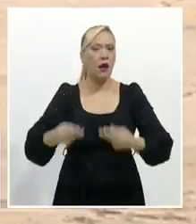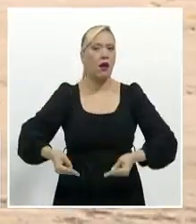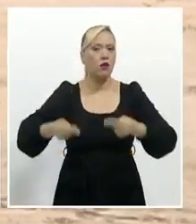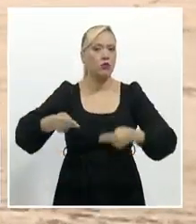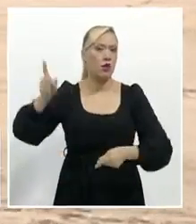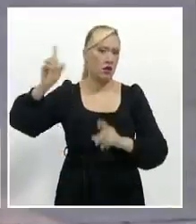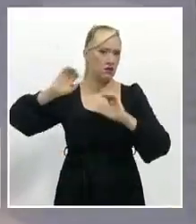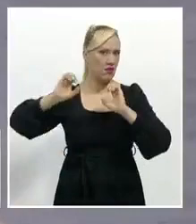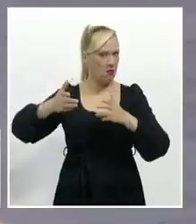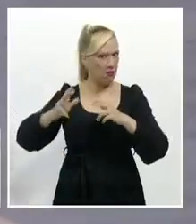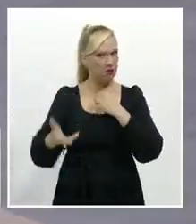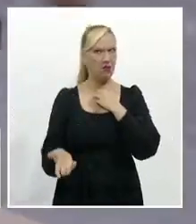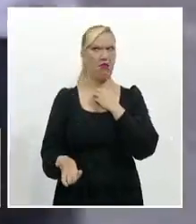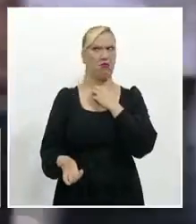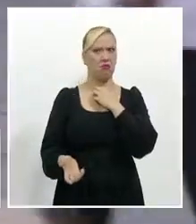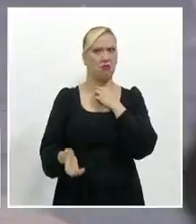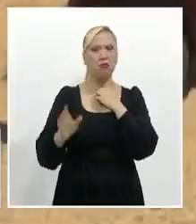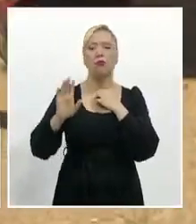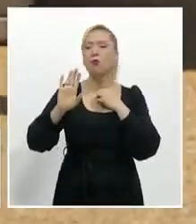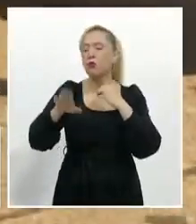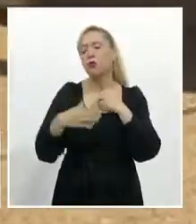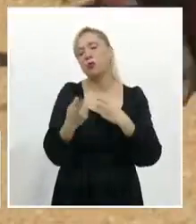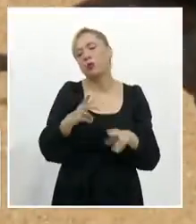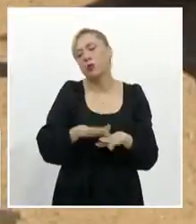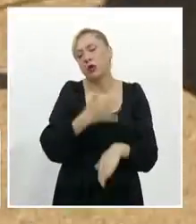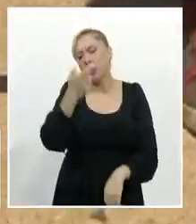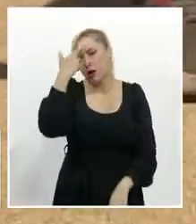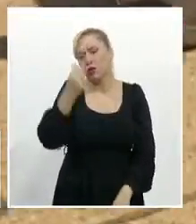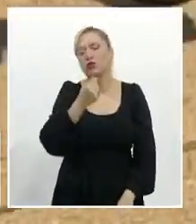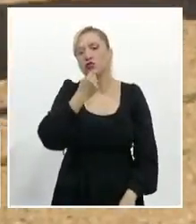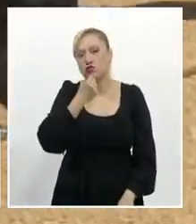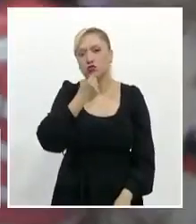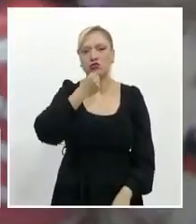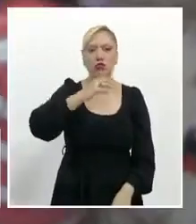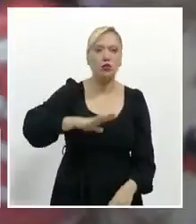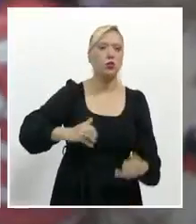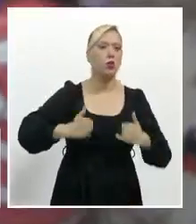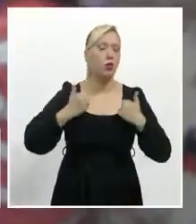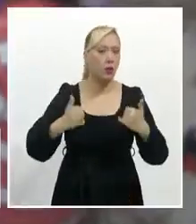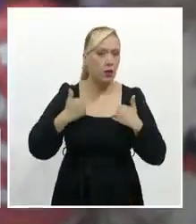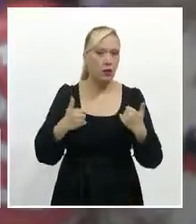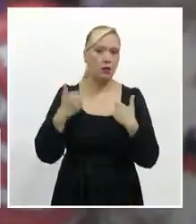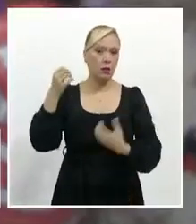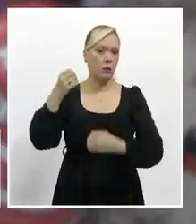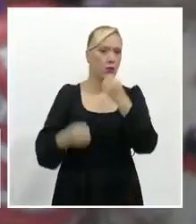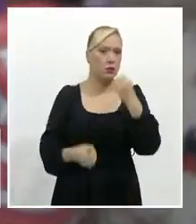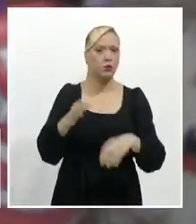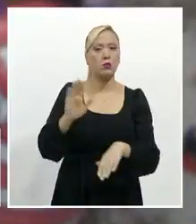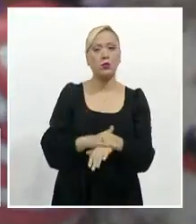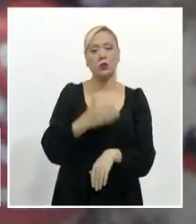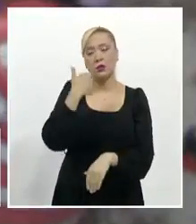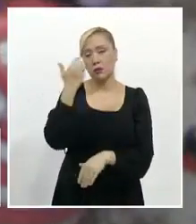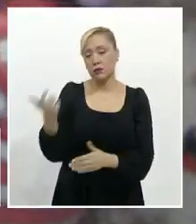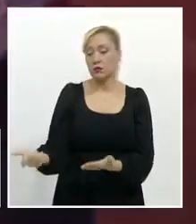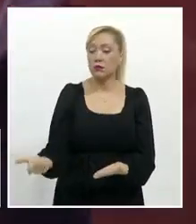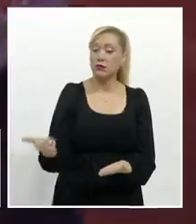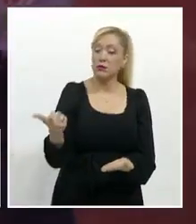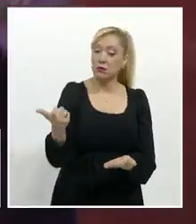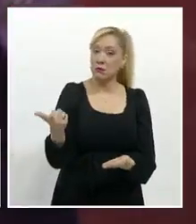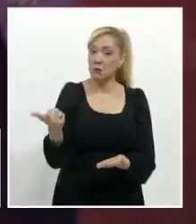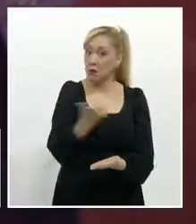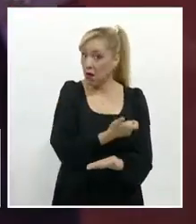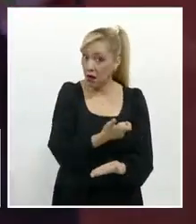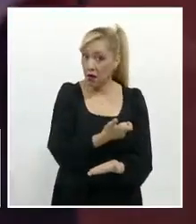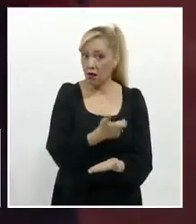Chiapas, en un juicio de alimentos en favor de niñas, niños y adolescentes. En los casos en los que se pretendan cobrar los derechos, el juez de